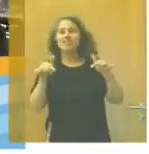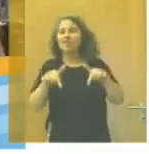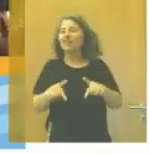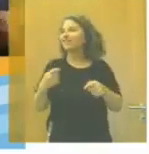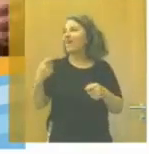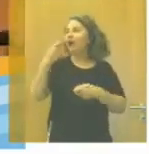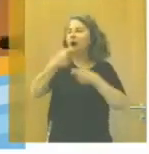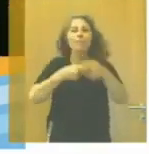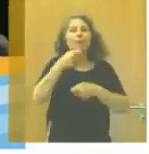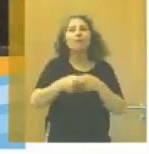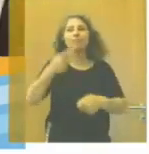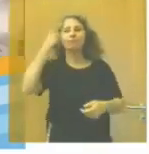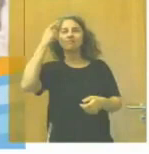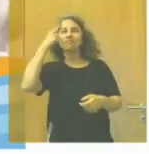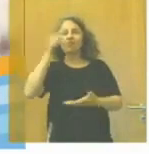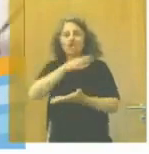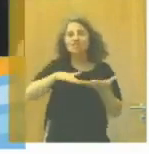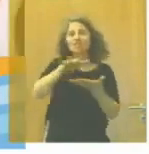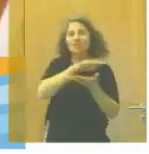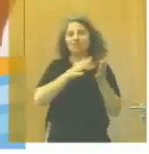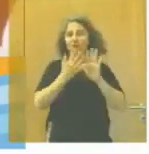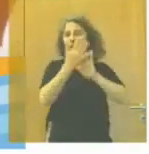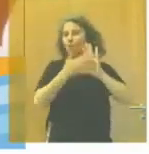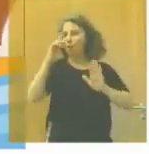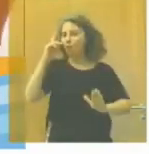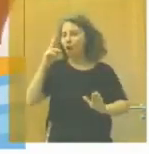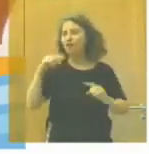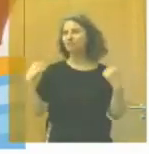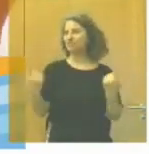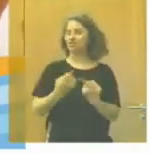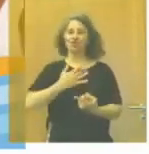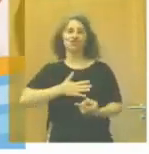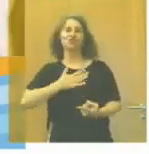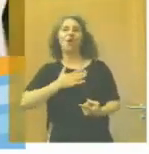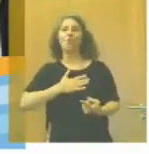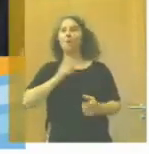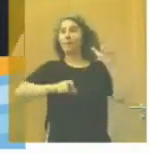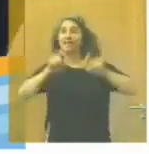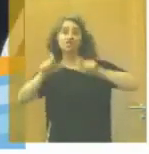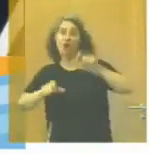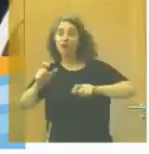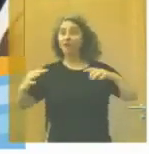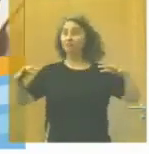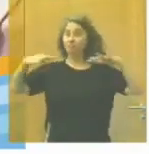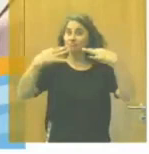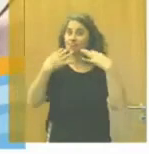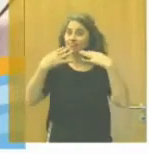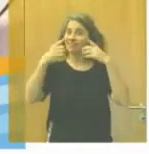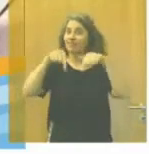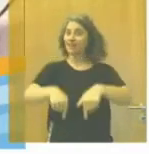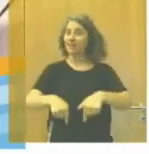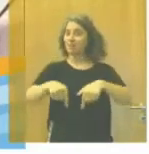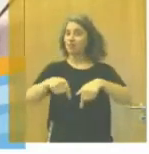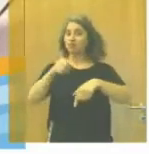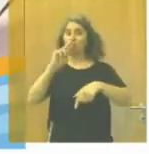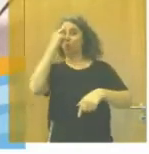aporte y pensando desde la realidad uruguaya, somos mayoritariamente personas de Uruguay las que estamos en este espacio de